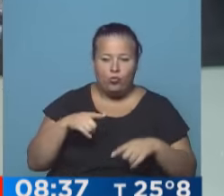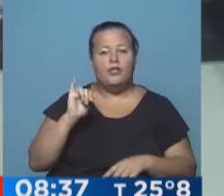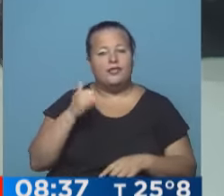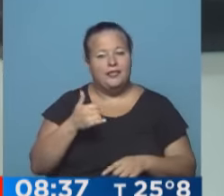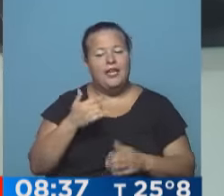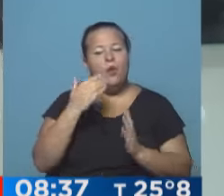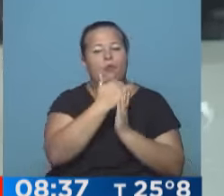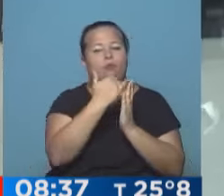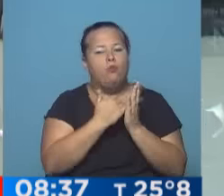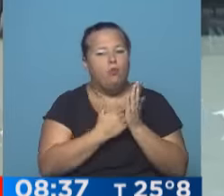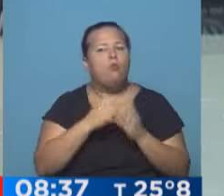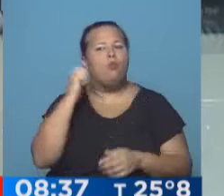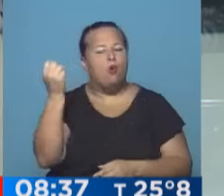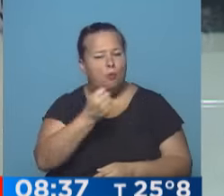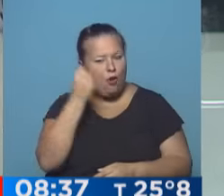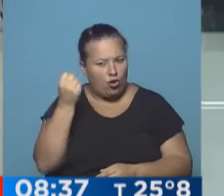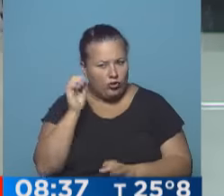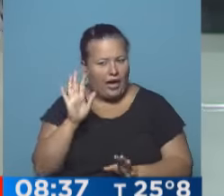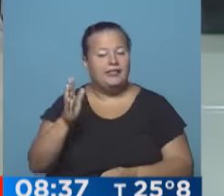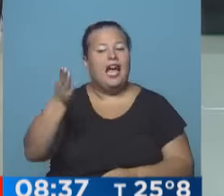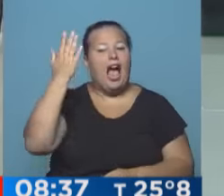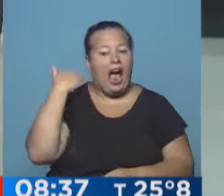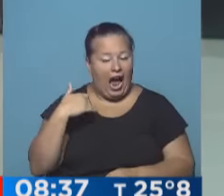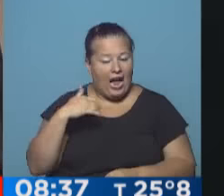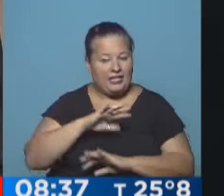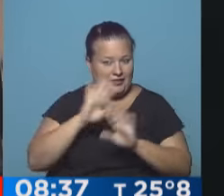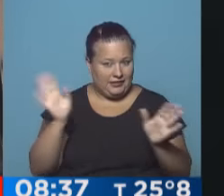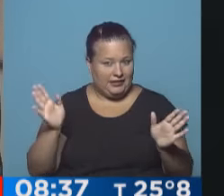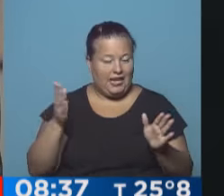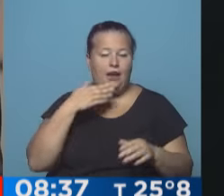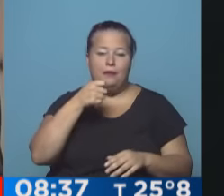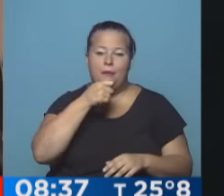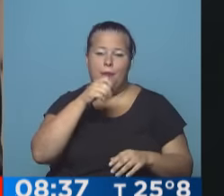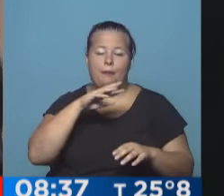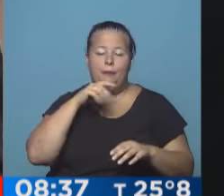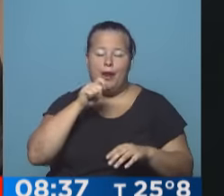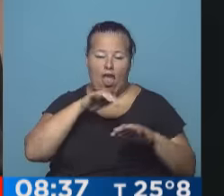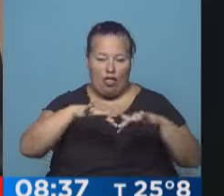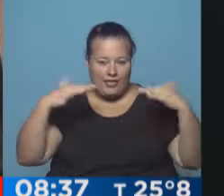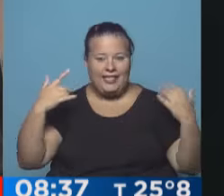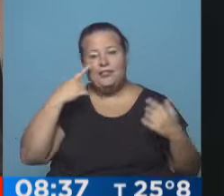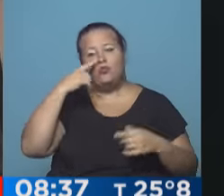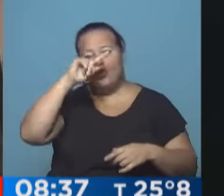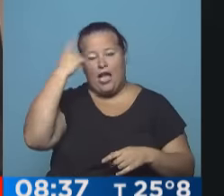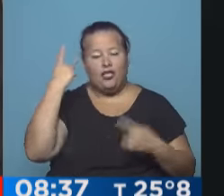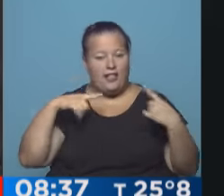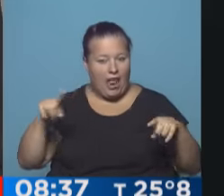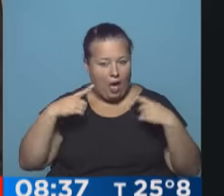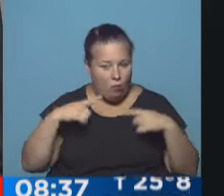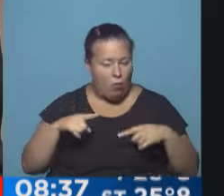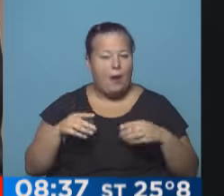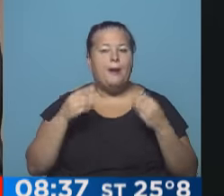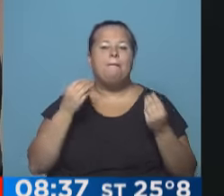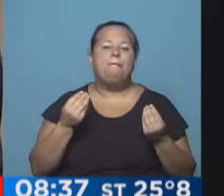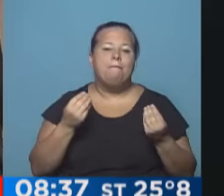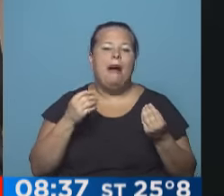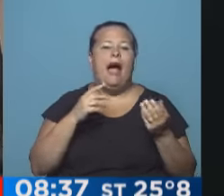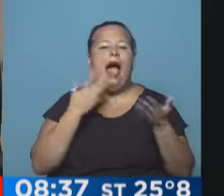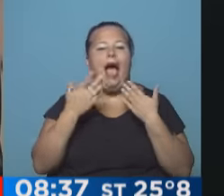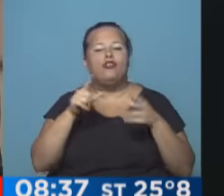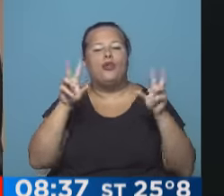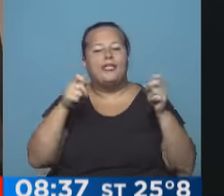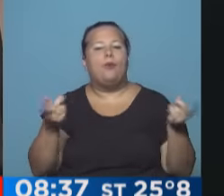un catálogo muy importante. Y ayer se realizó una conferencia de prensa en el Instituto Nacional de la Música para tratar el tema